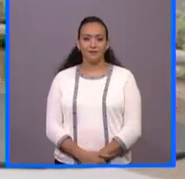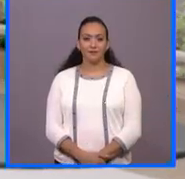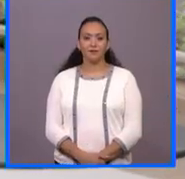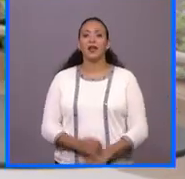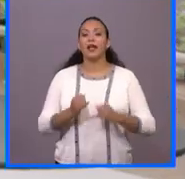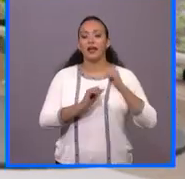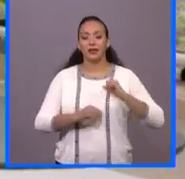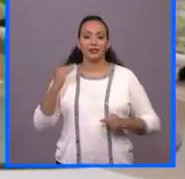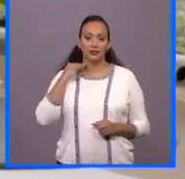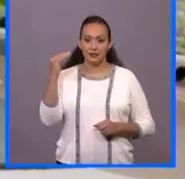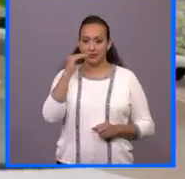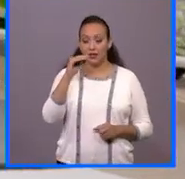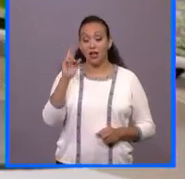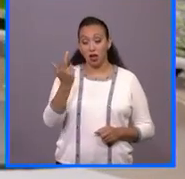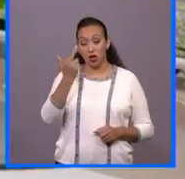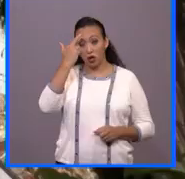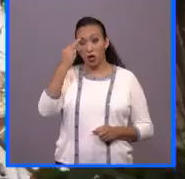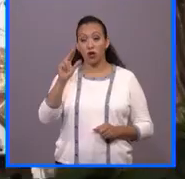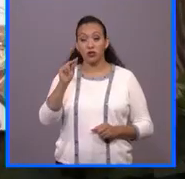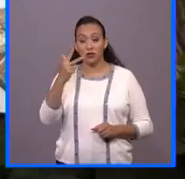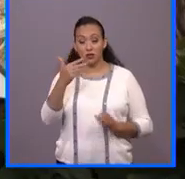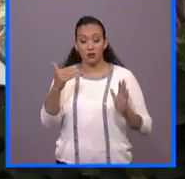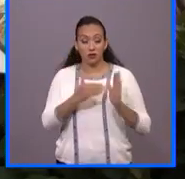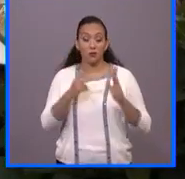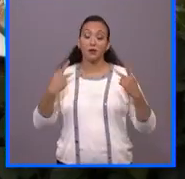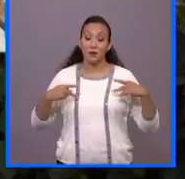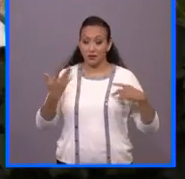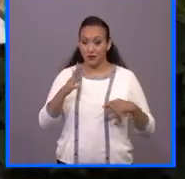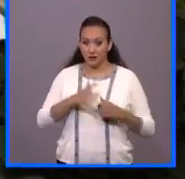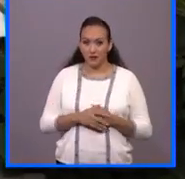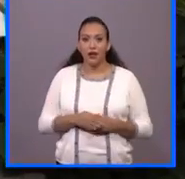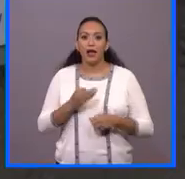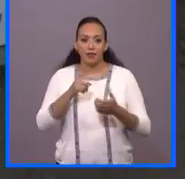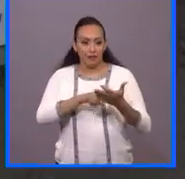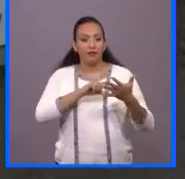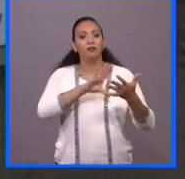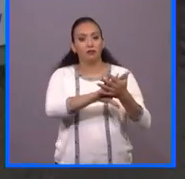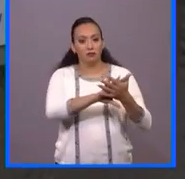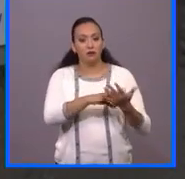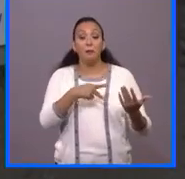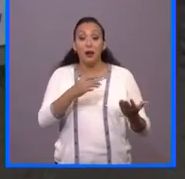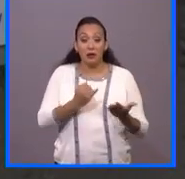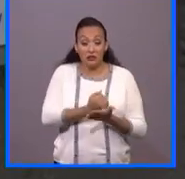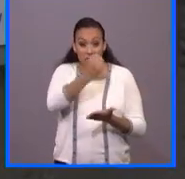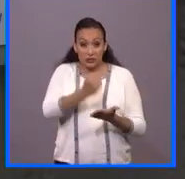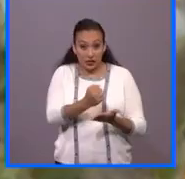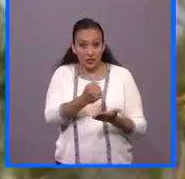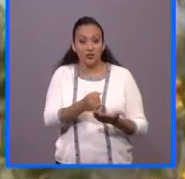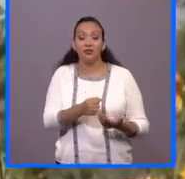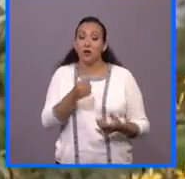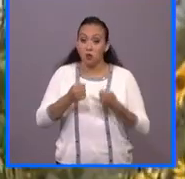La Defensoría Pública Federal recordó que más de 88,000 personas se encuentran en prisión sin haber recibido una